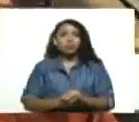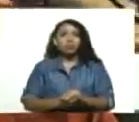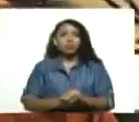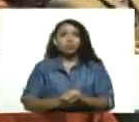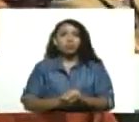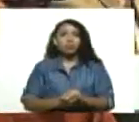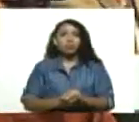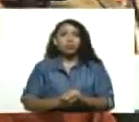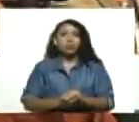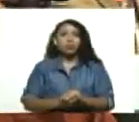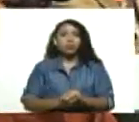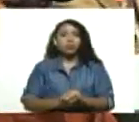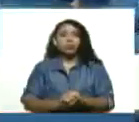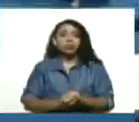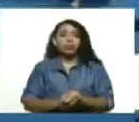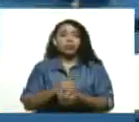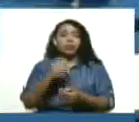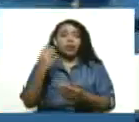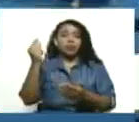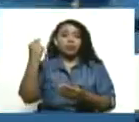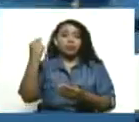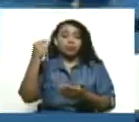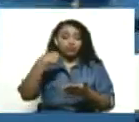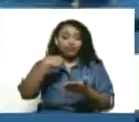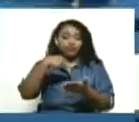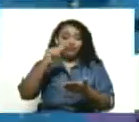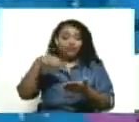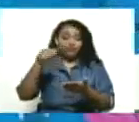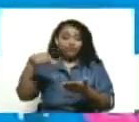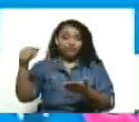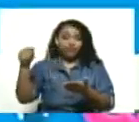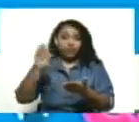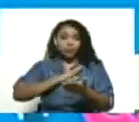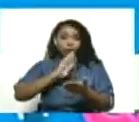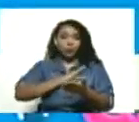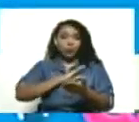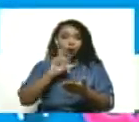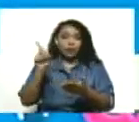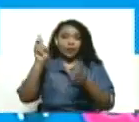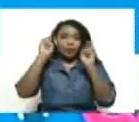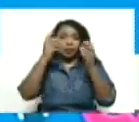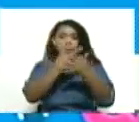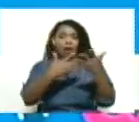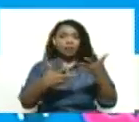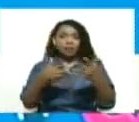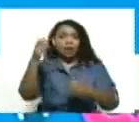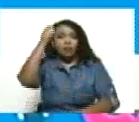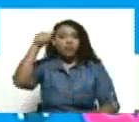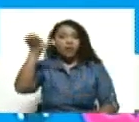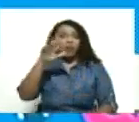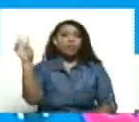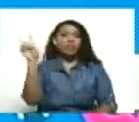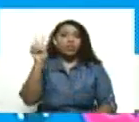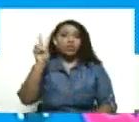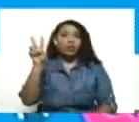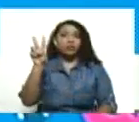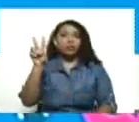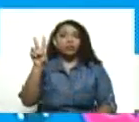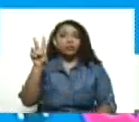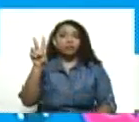de su pluma este texto que es su preámbulo el pueblo de Venezuela en